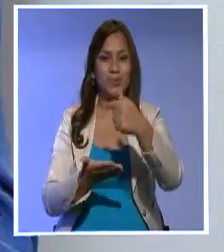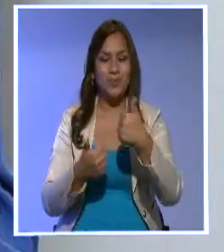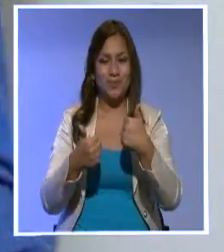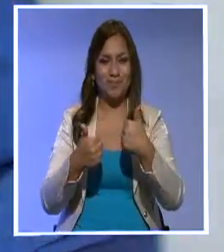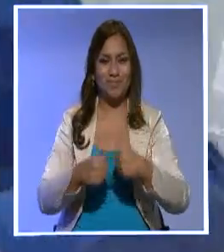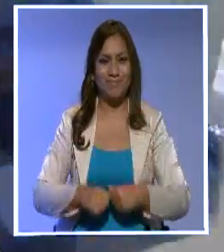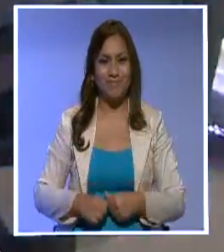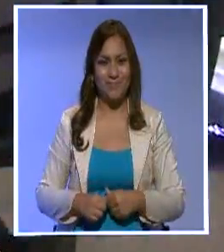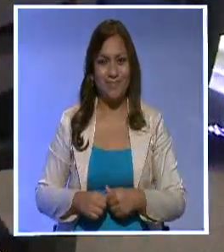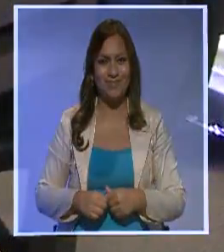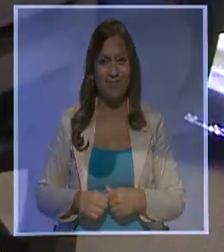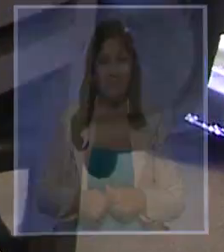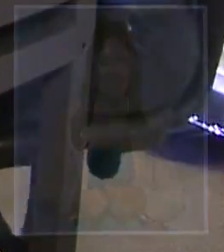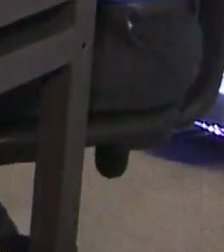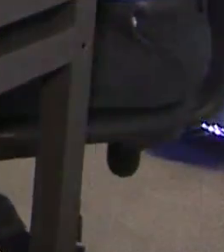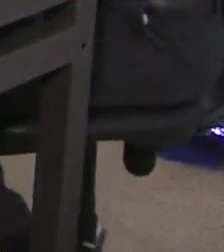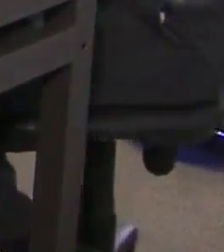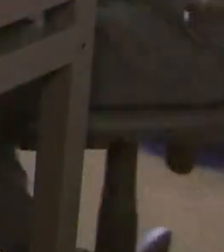semana